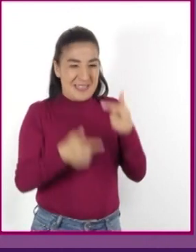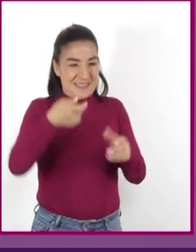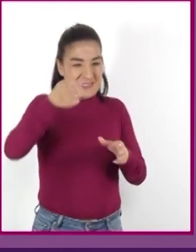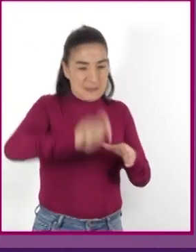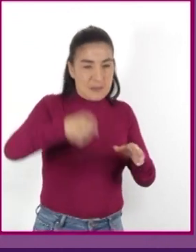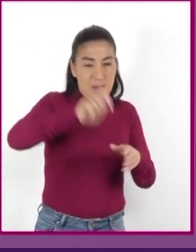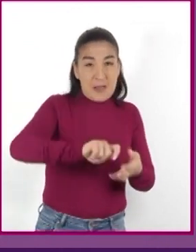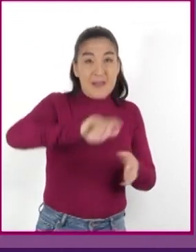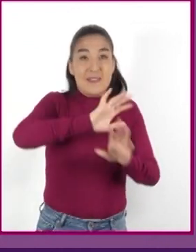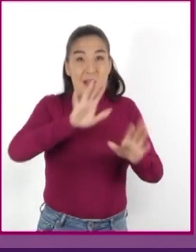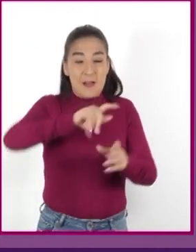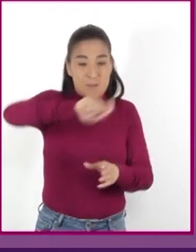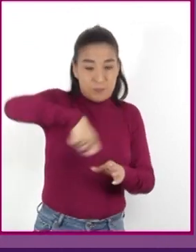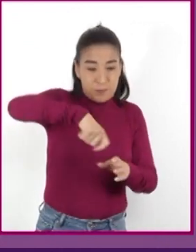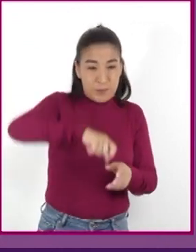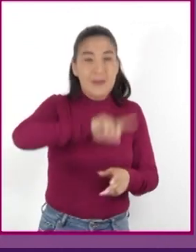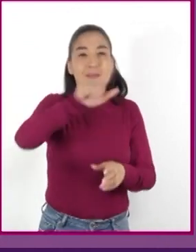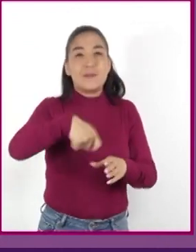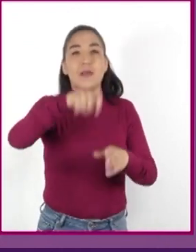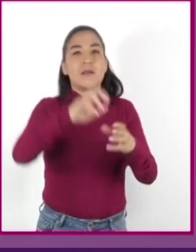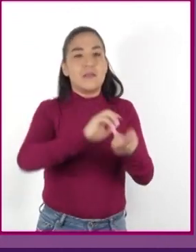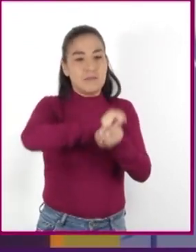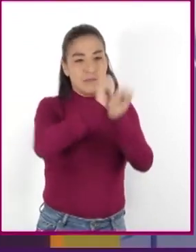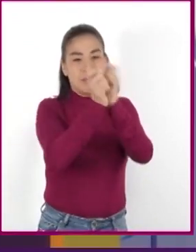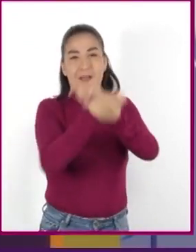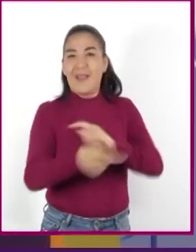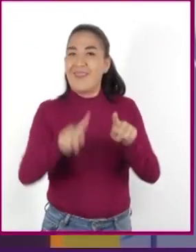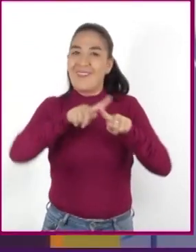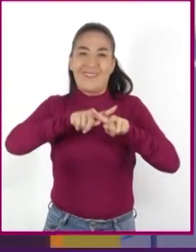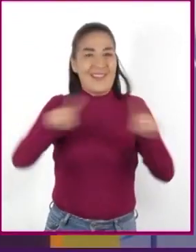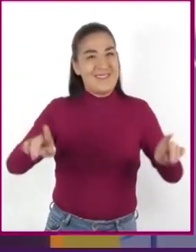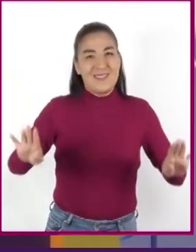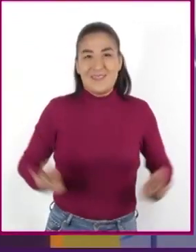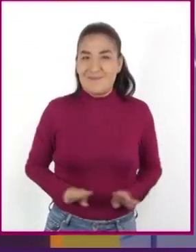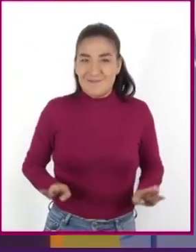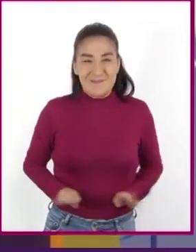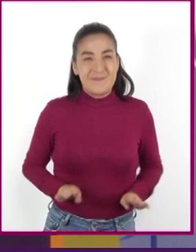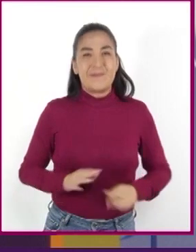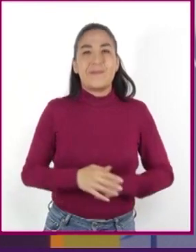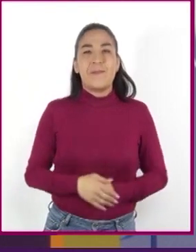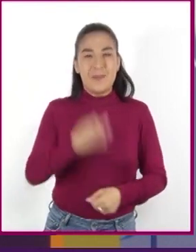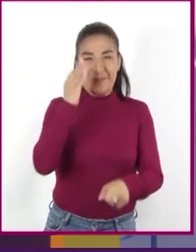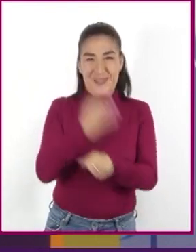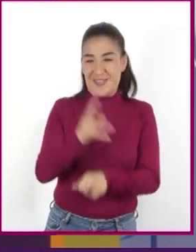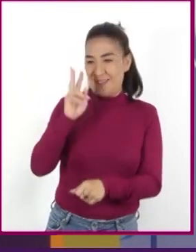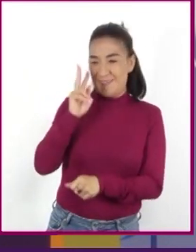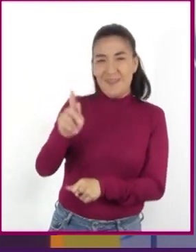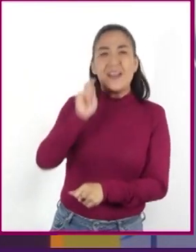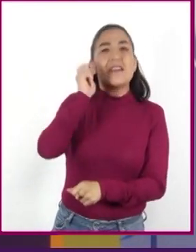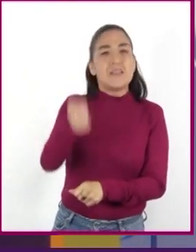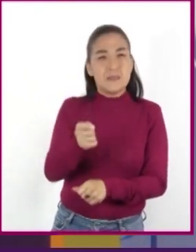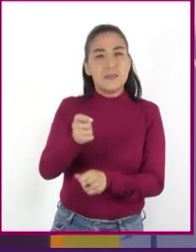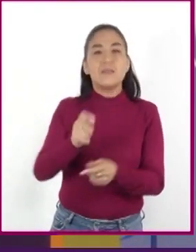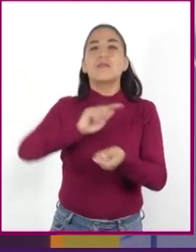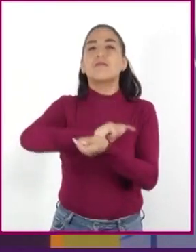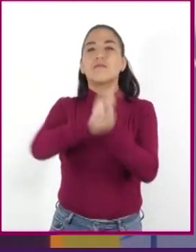propiedades físicas y químicas distintas. Como pudimos observar, los ingredientes tienen una transformación química